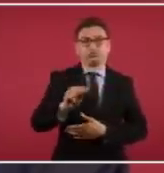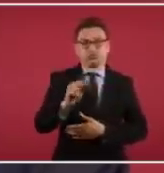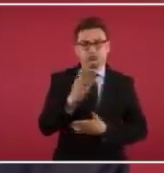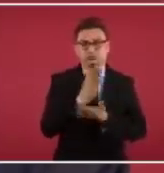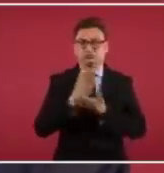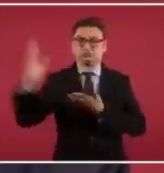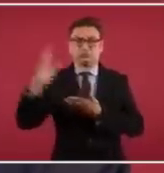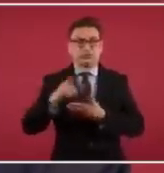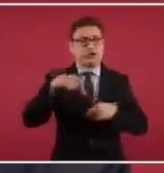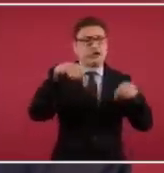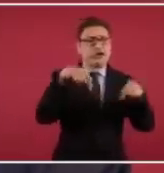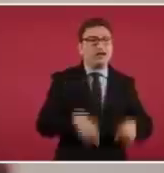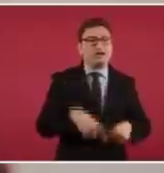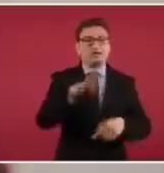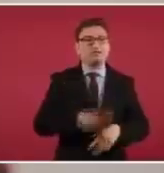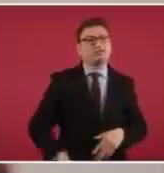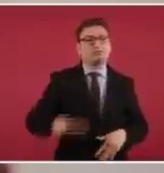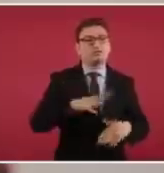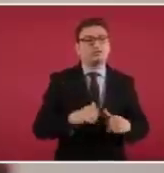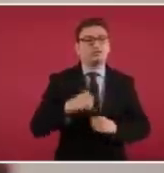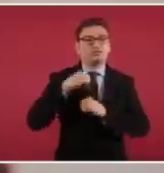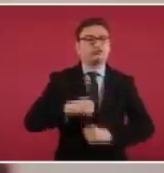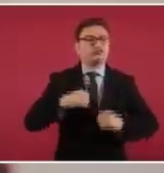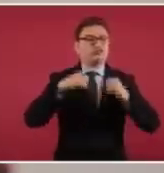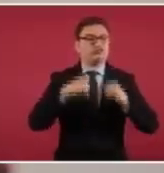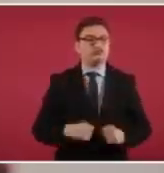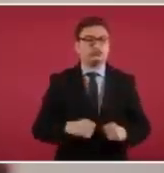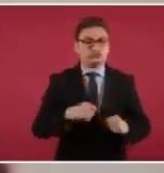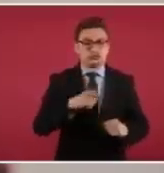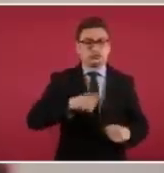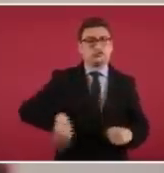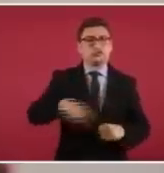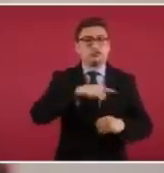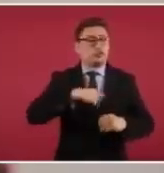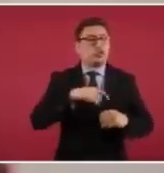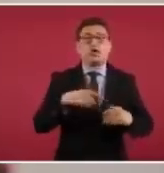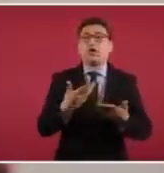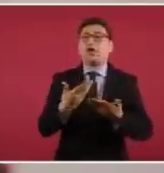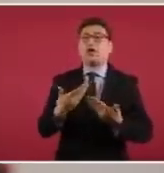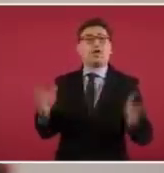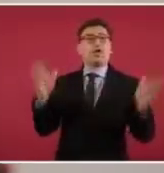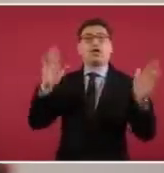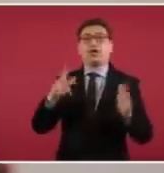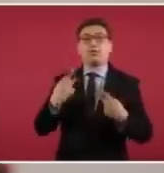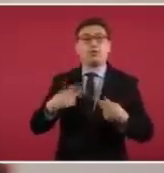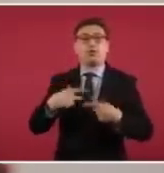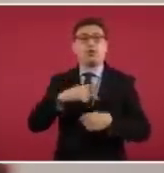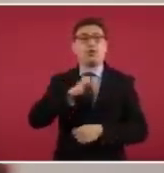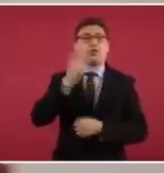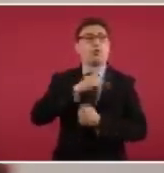autodeterminación de los pueblos. No somos vendepatria.